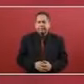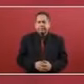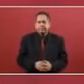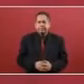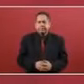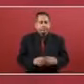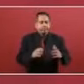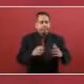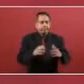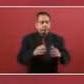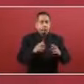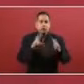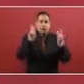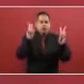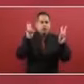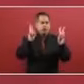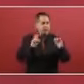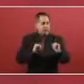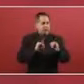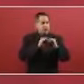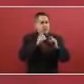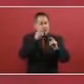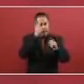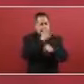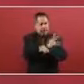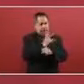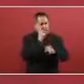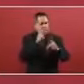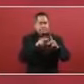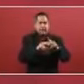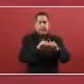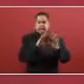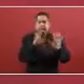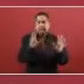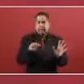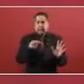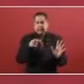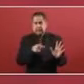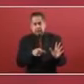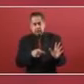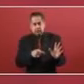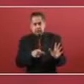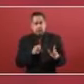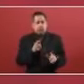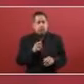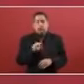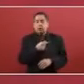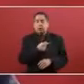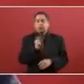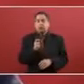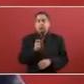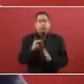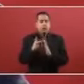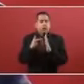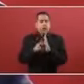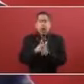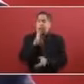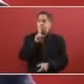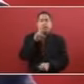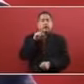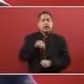el organismo de la transparencia, que se mantengan en secretos, en